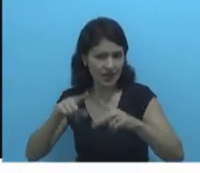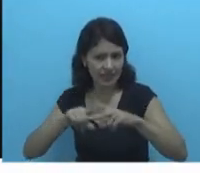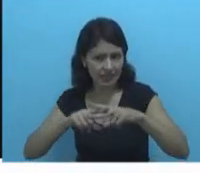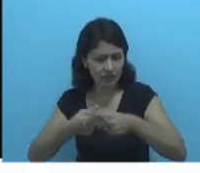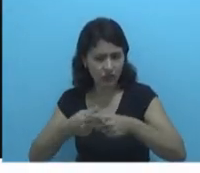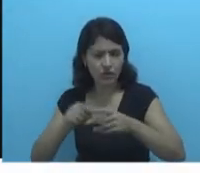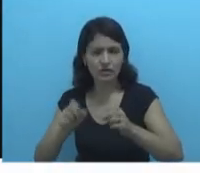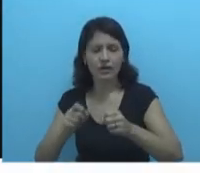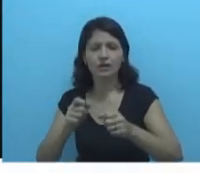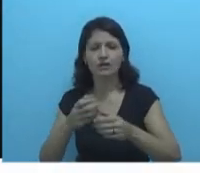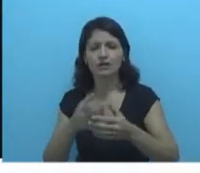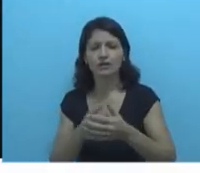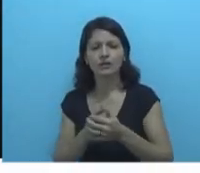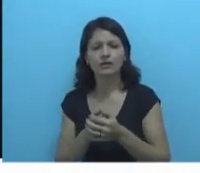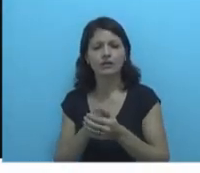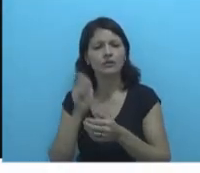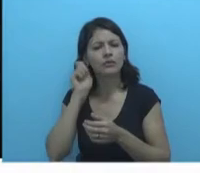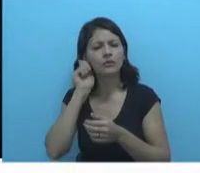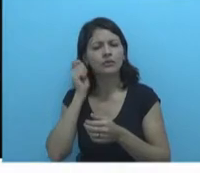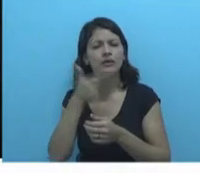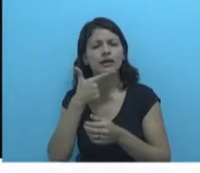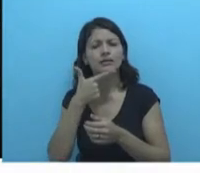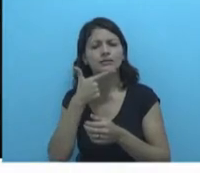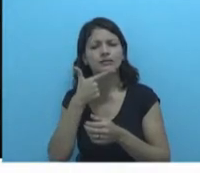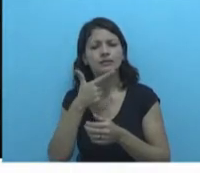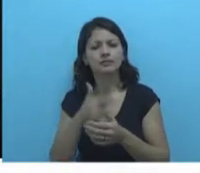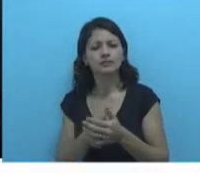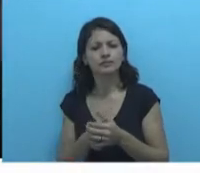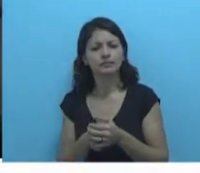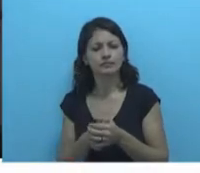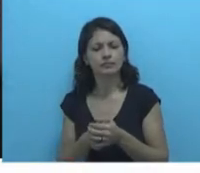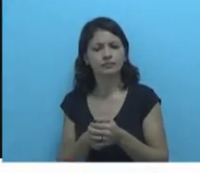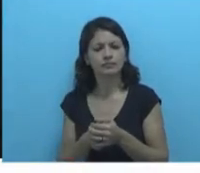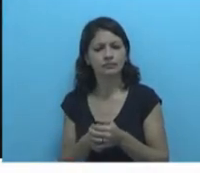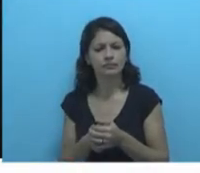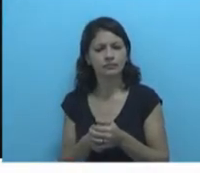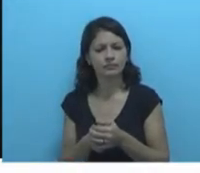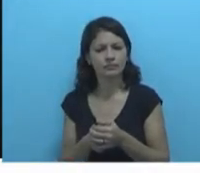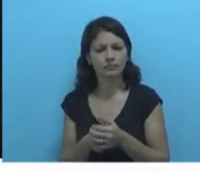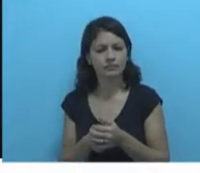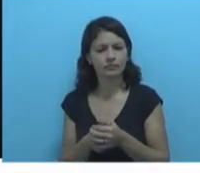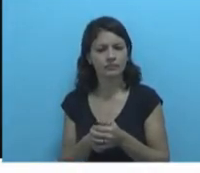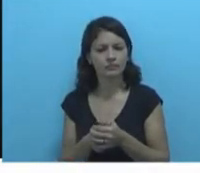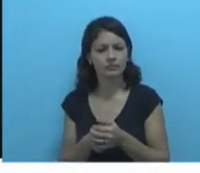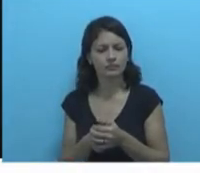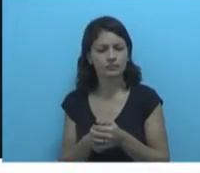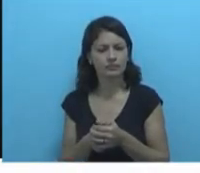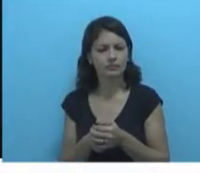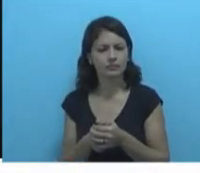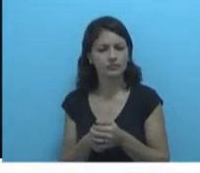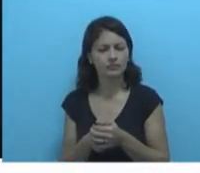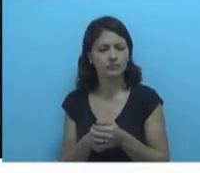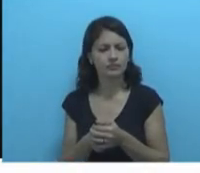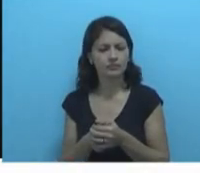ese gas, que lo voy a clarificar desde mi conocimiento como abogado y como no especialista en oxígeno.